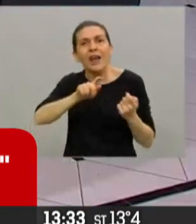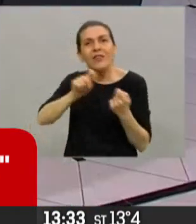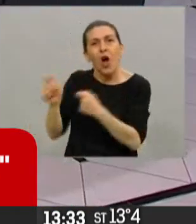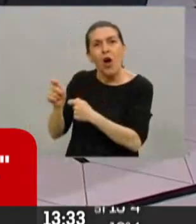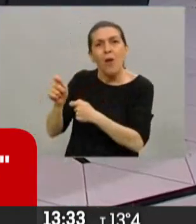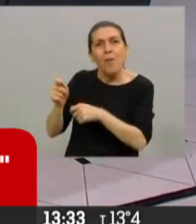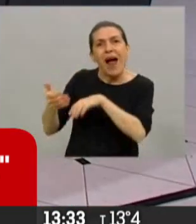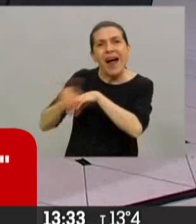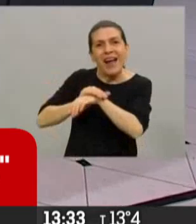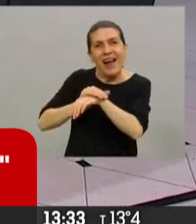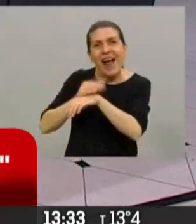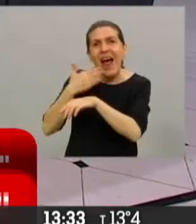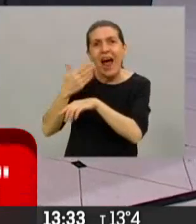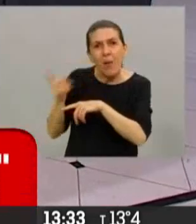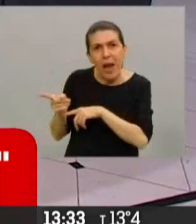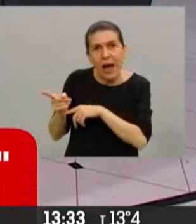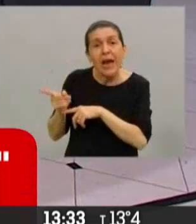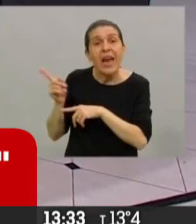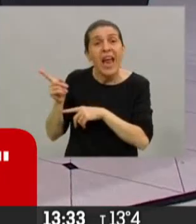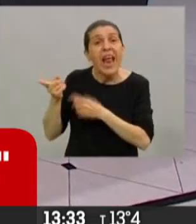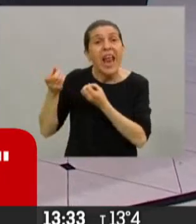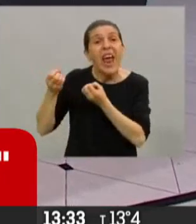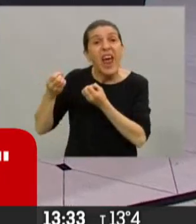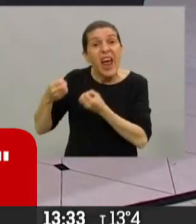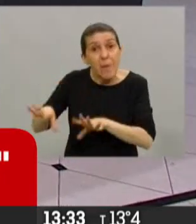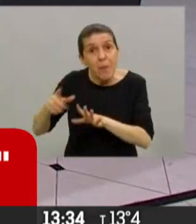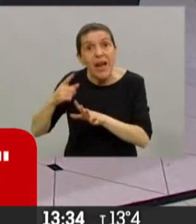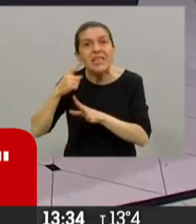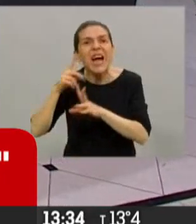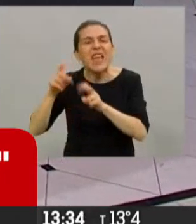a Horacio para que empiece el tiempo de los gobernadores. Gracias, Horacio.